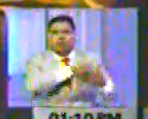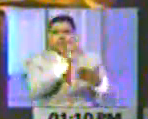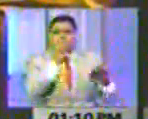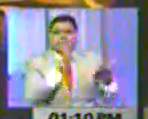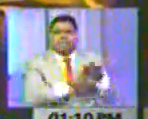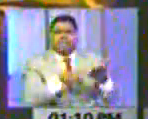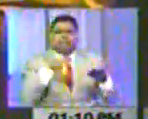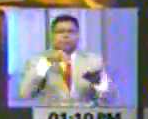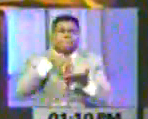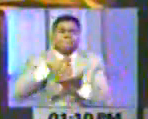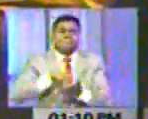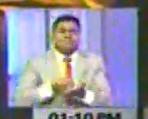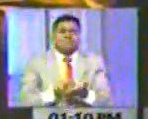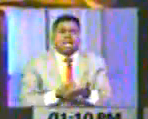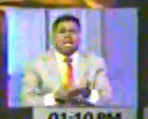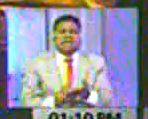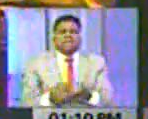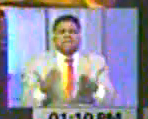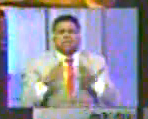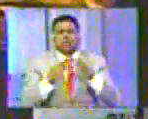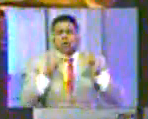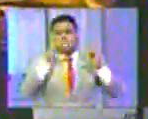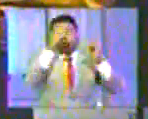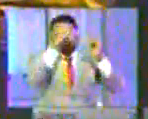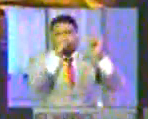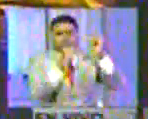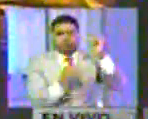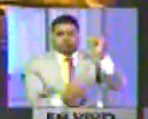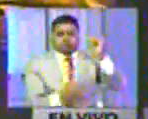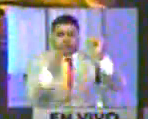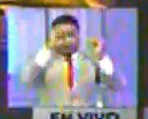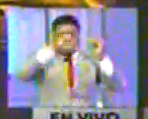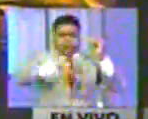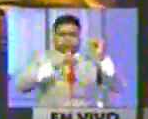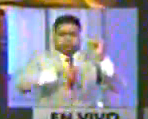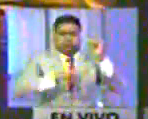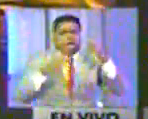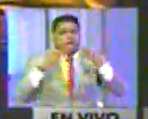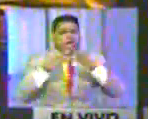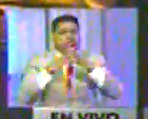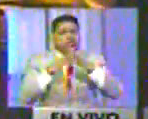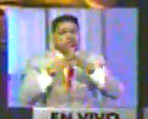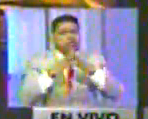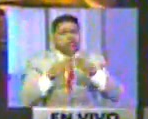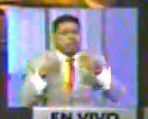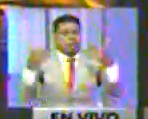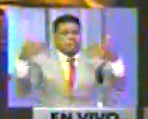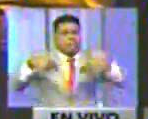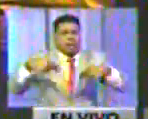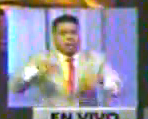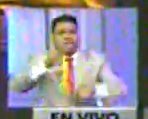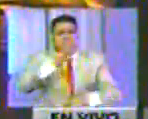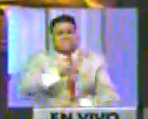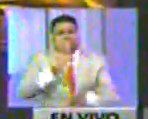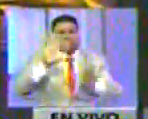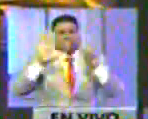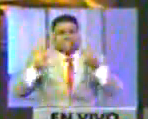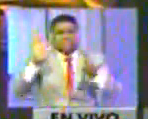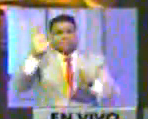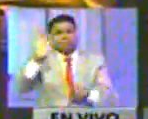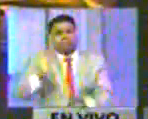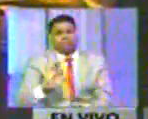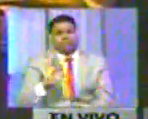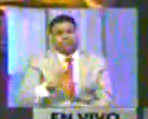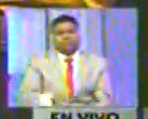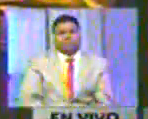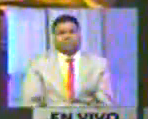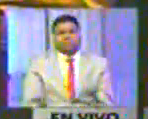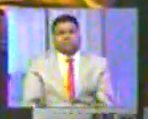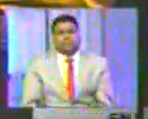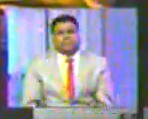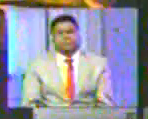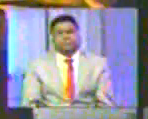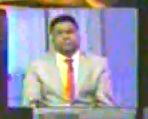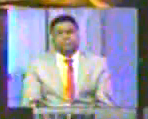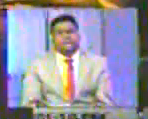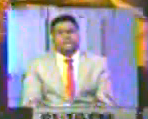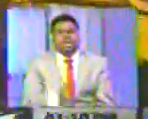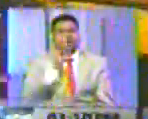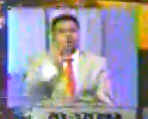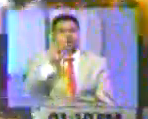Miranda, la disminución de los índices delictivos sería de 26 puntos. En un